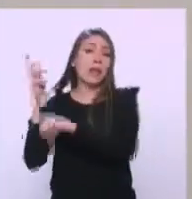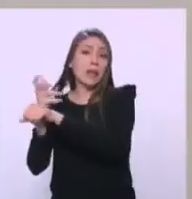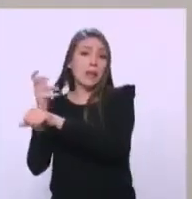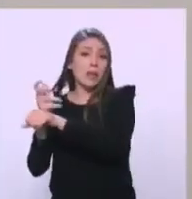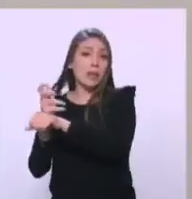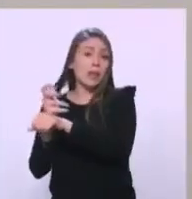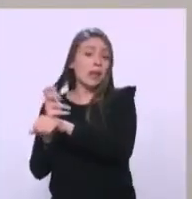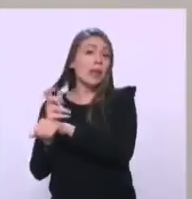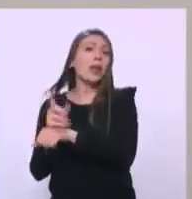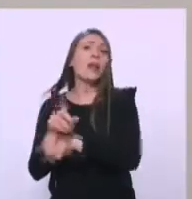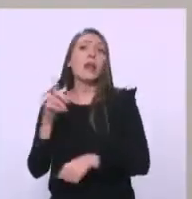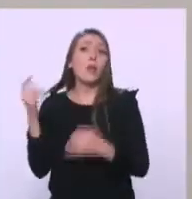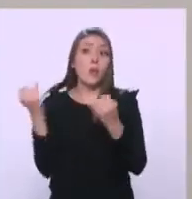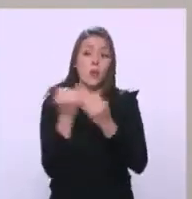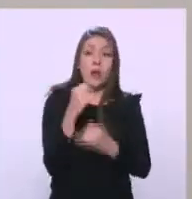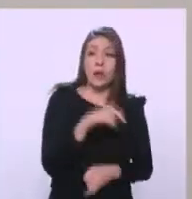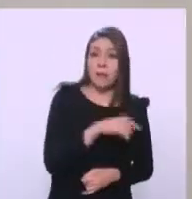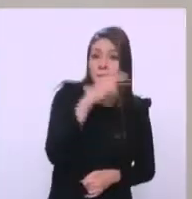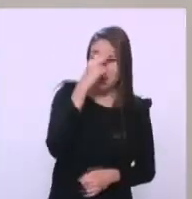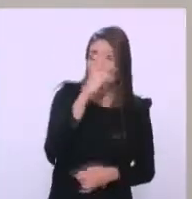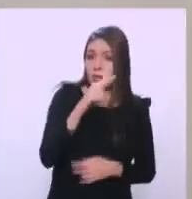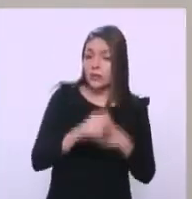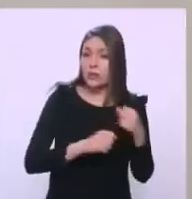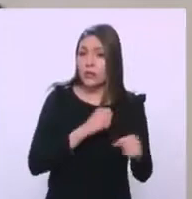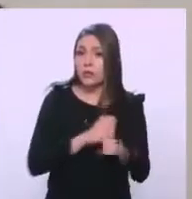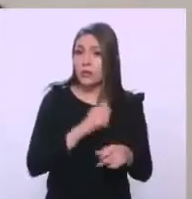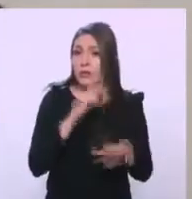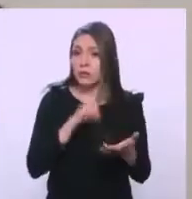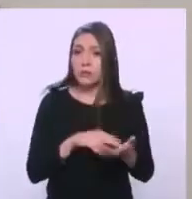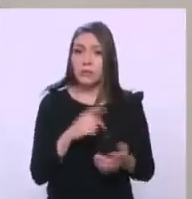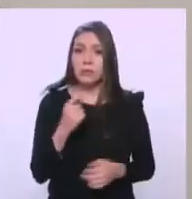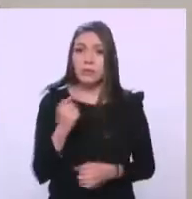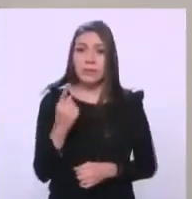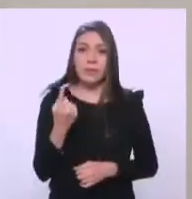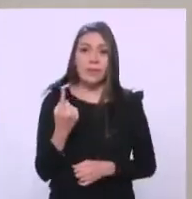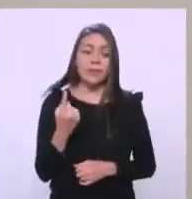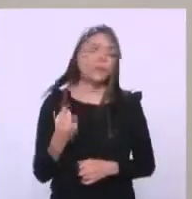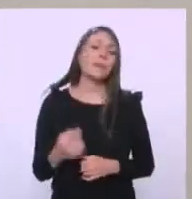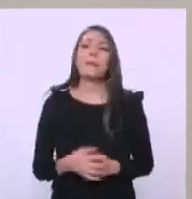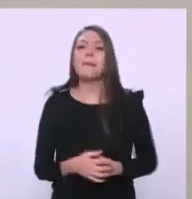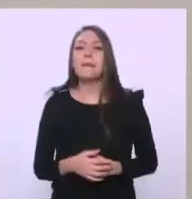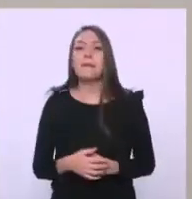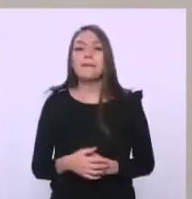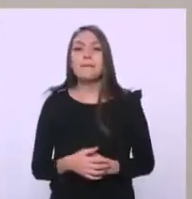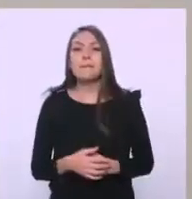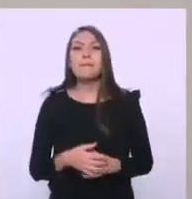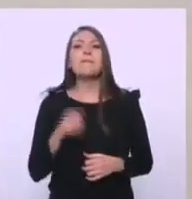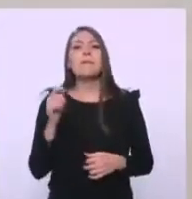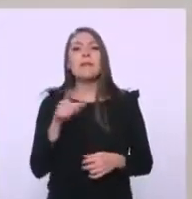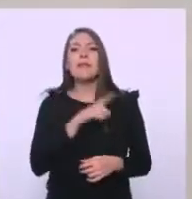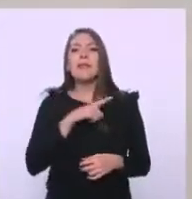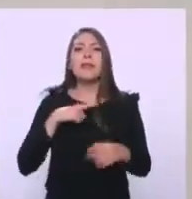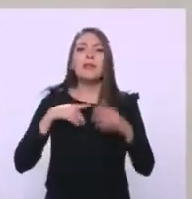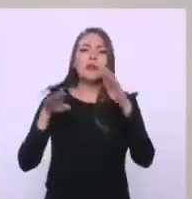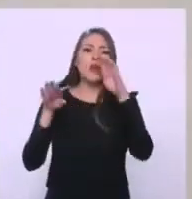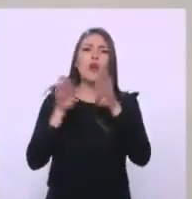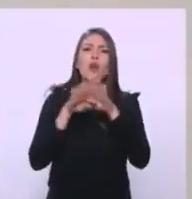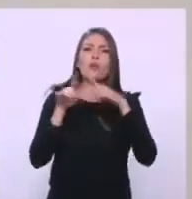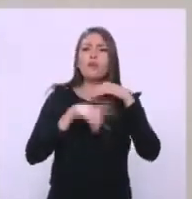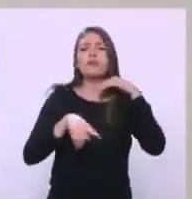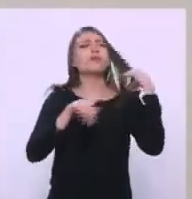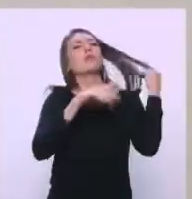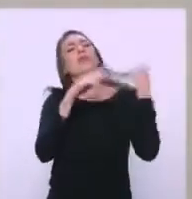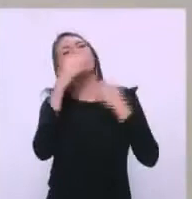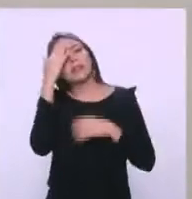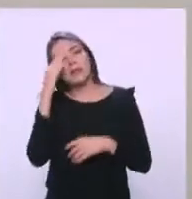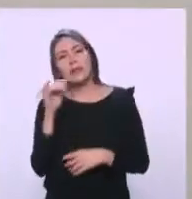en México en 2021. Bueno, ya Entonces, yo creo que tiene que haber una especie como de mecanismo de calificación colectiva